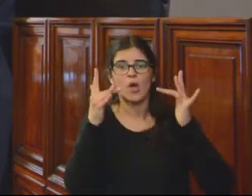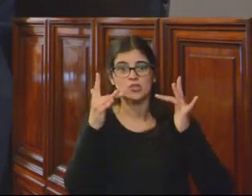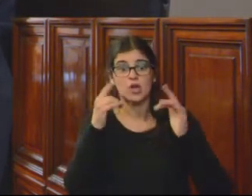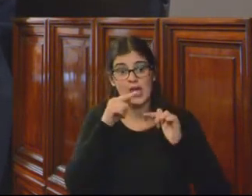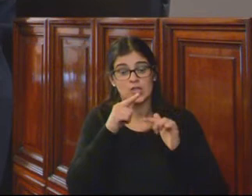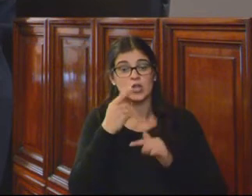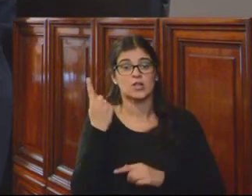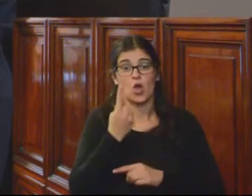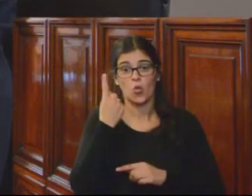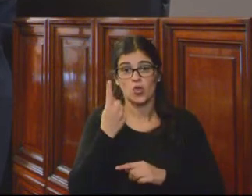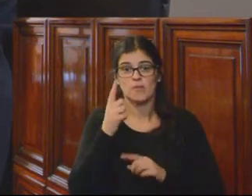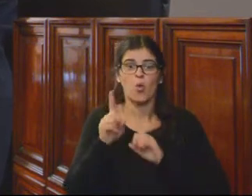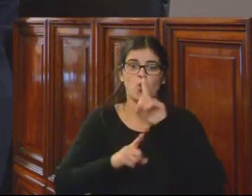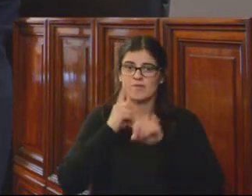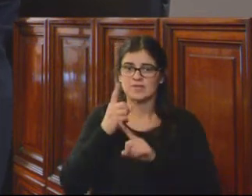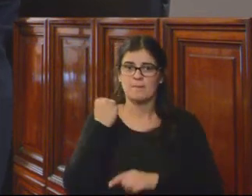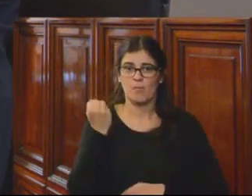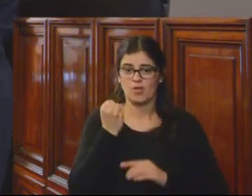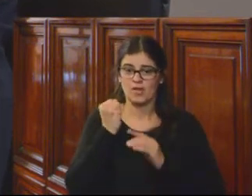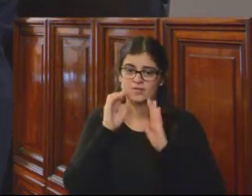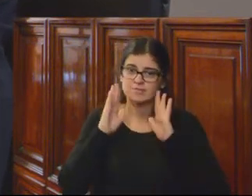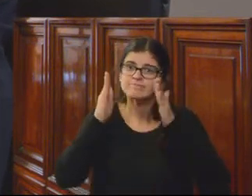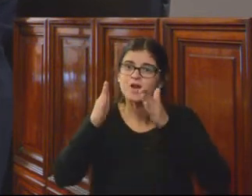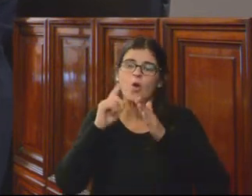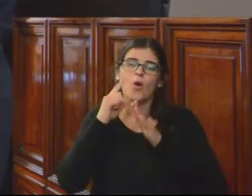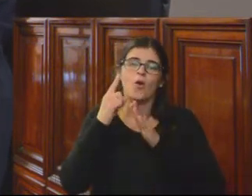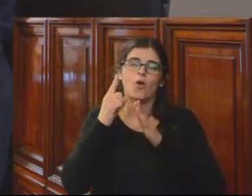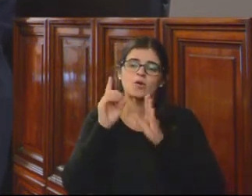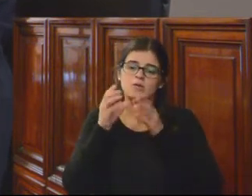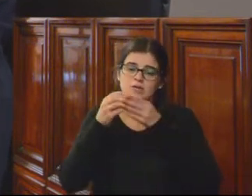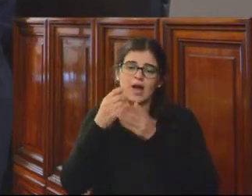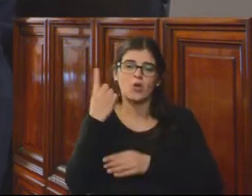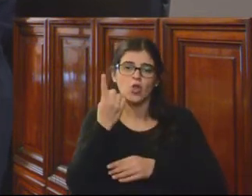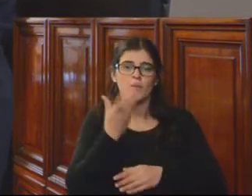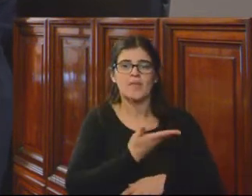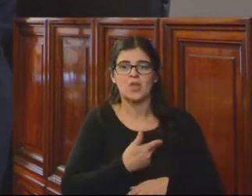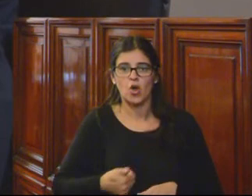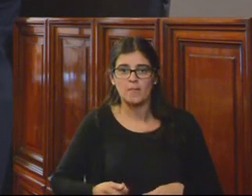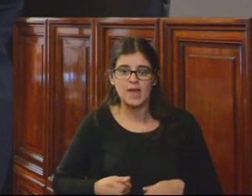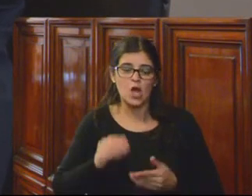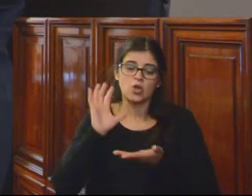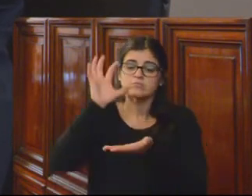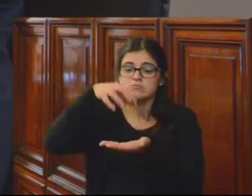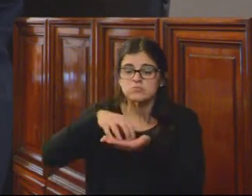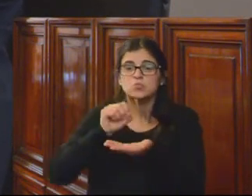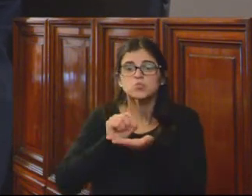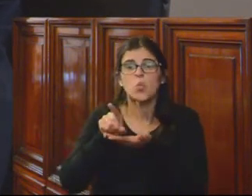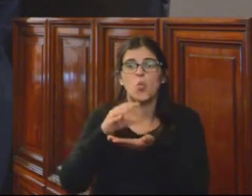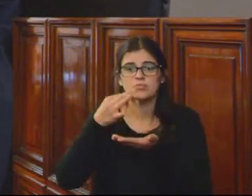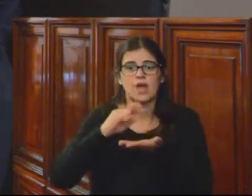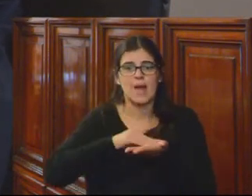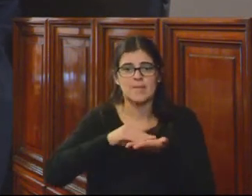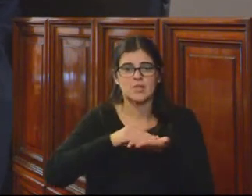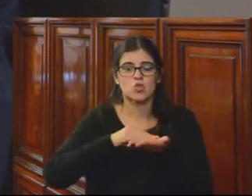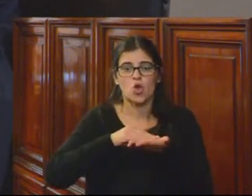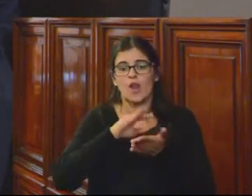de la autonomía universitaria es la autonomía también de gobierno, del ente, de su administración, la